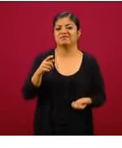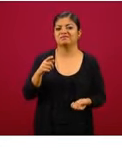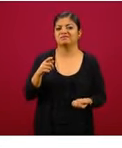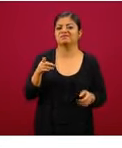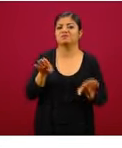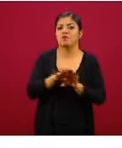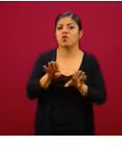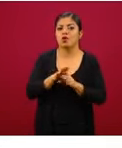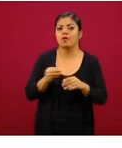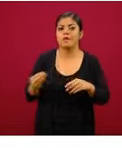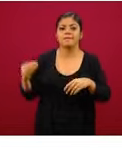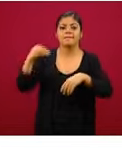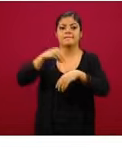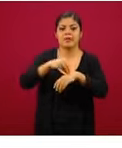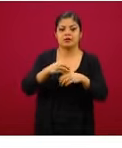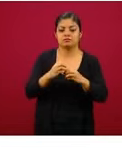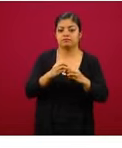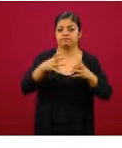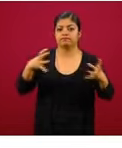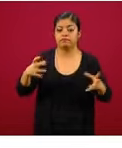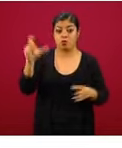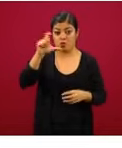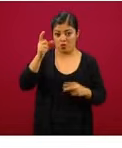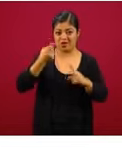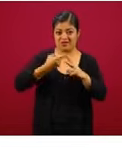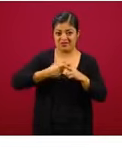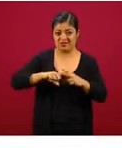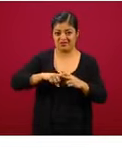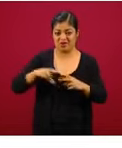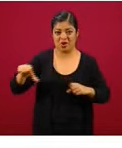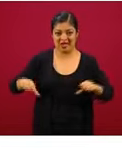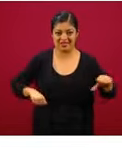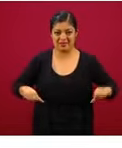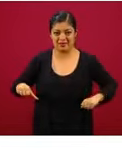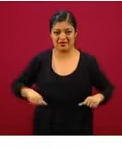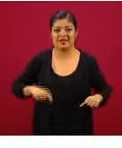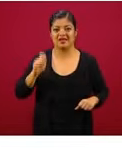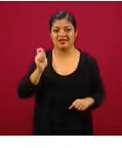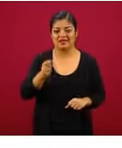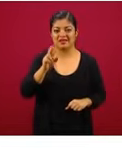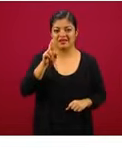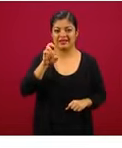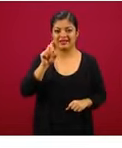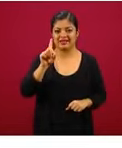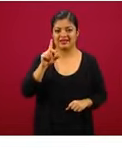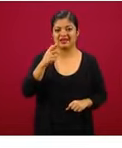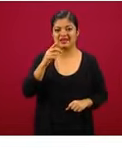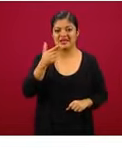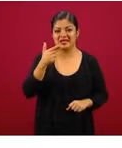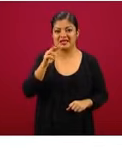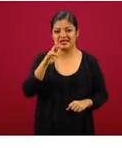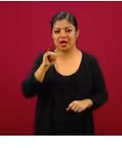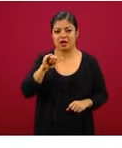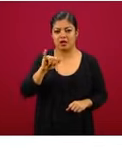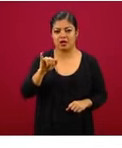precisamente incrementado esta capacidad. Cuando inició la actividad de la red IRAG, solamente